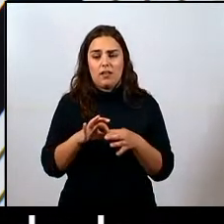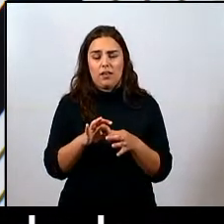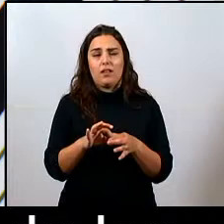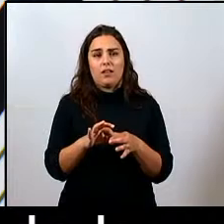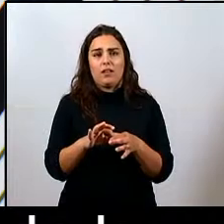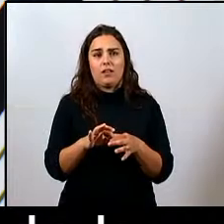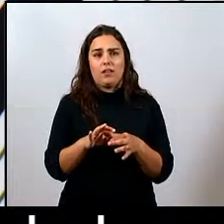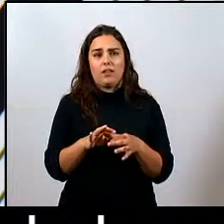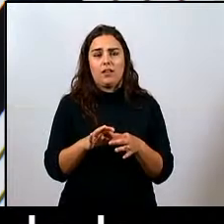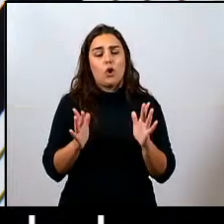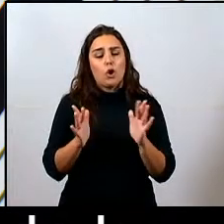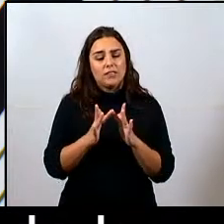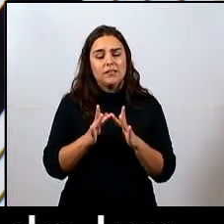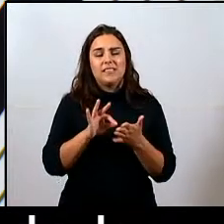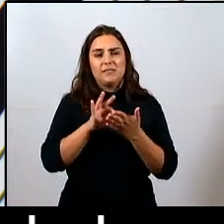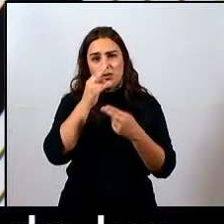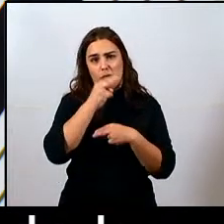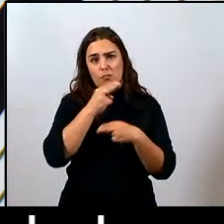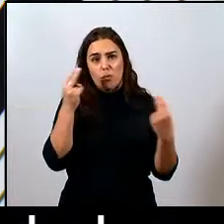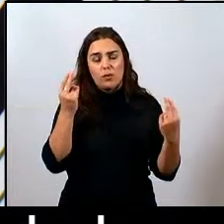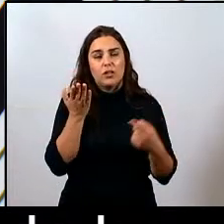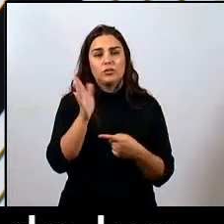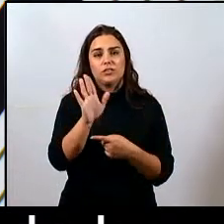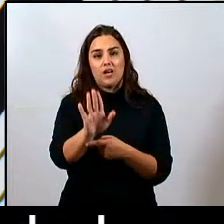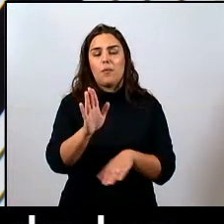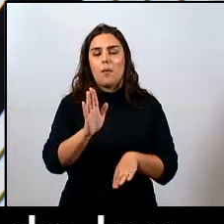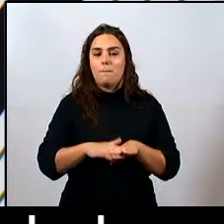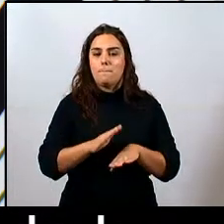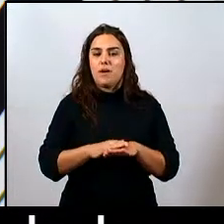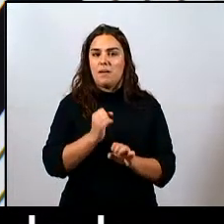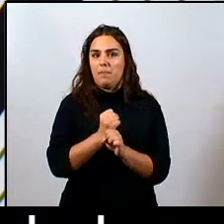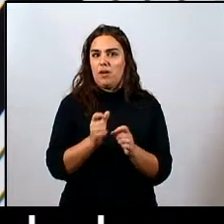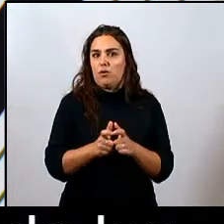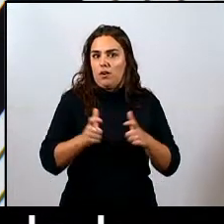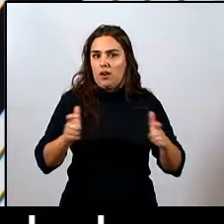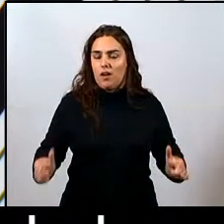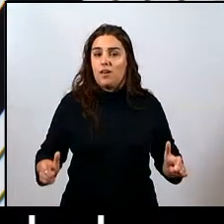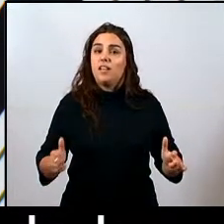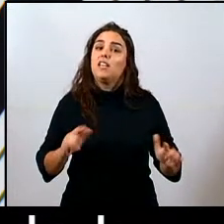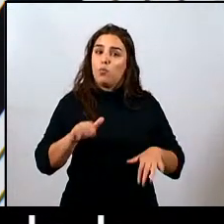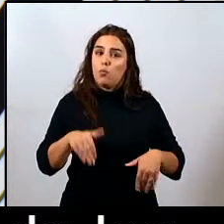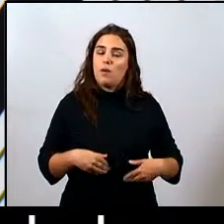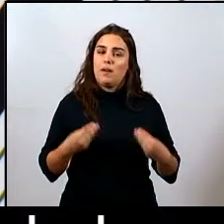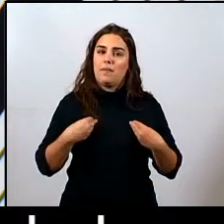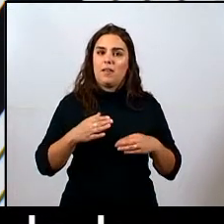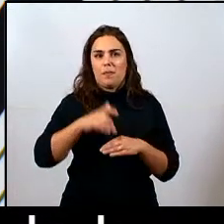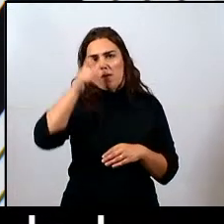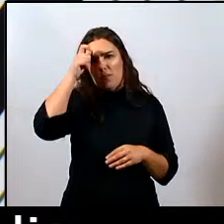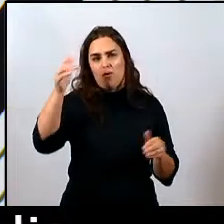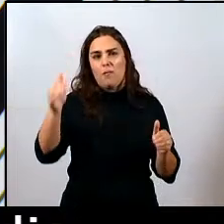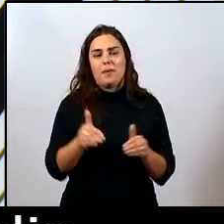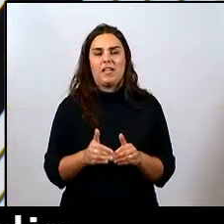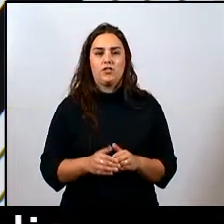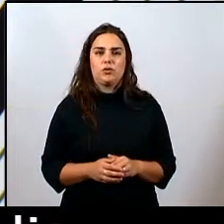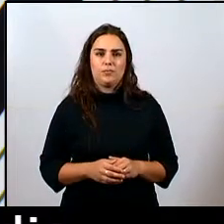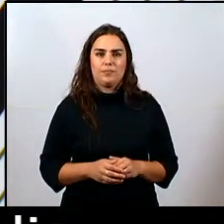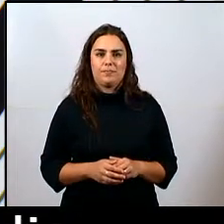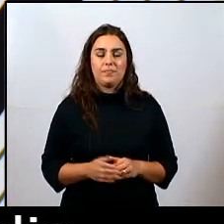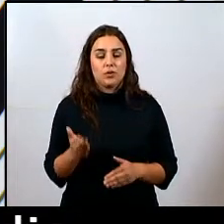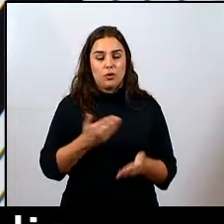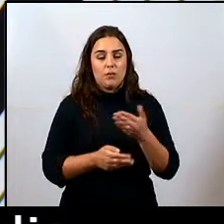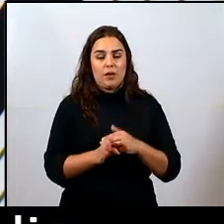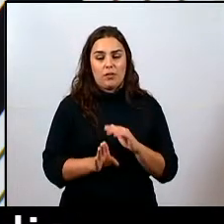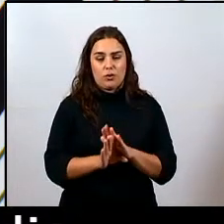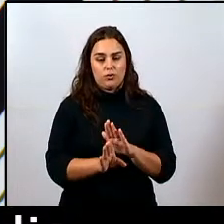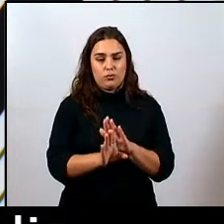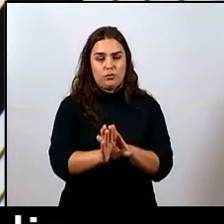conectividad, llevando servicios públicos para que crezcan los empleos y vuelva la vida a nuestros pequeños municipios. Seguiremos colaborando además